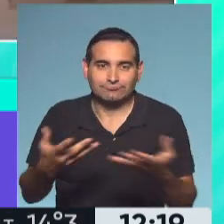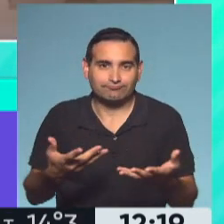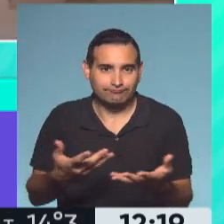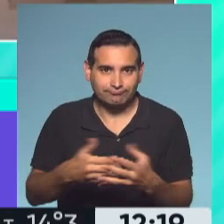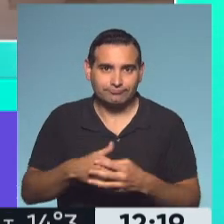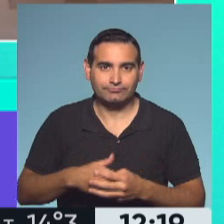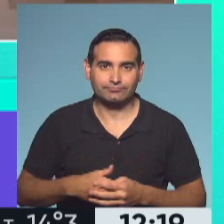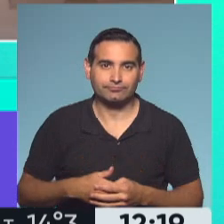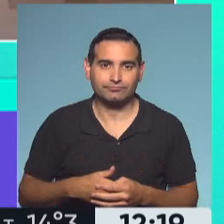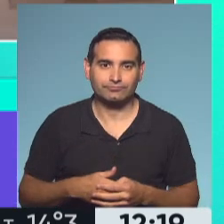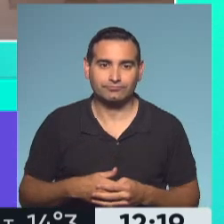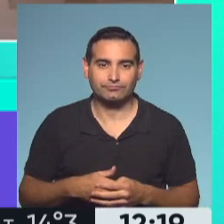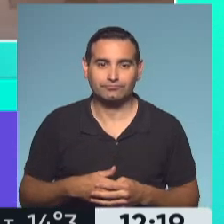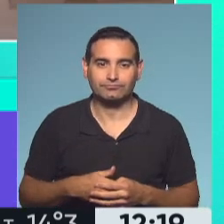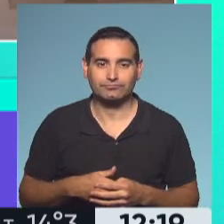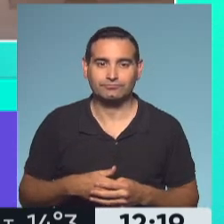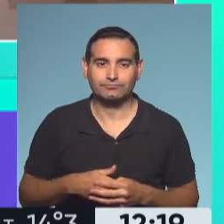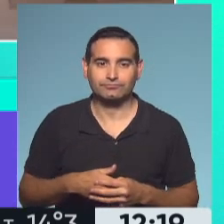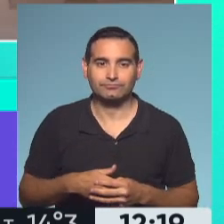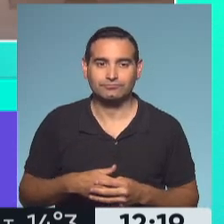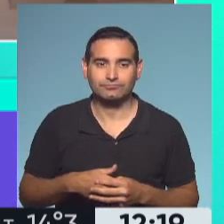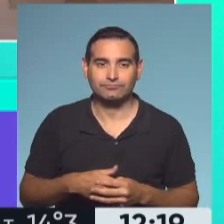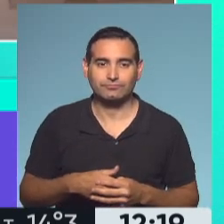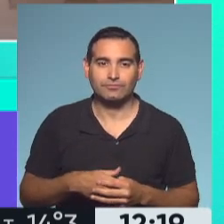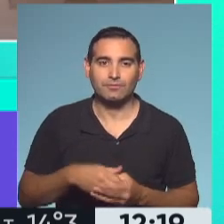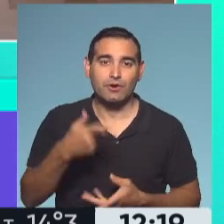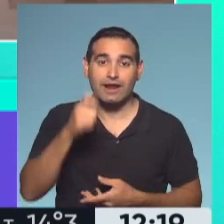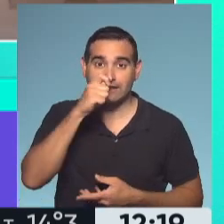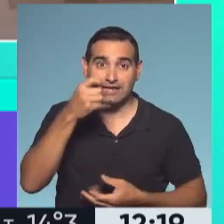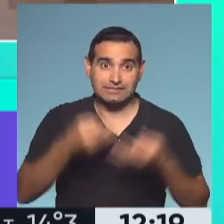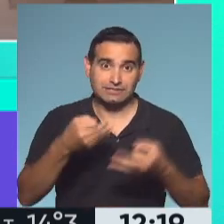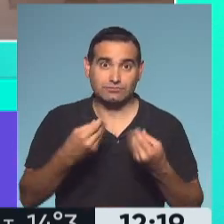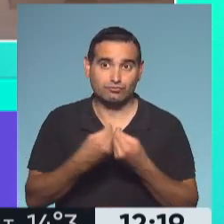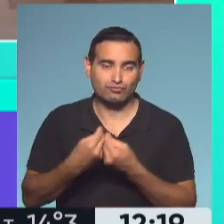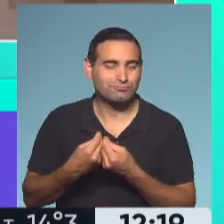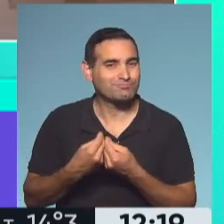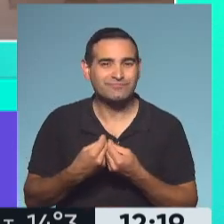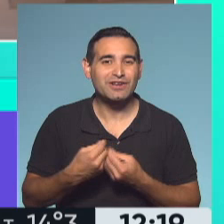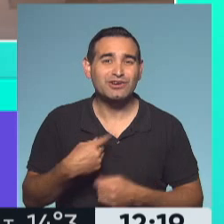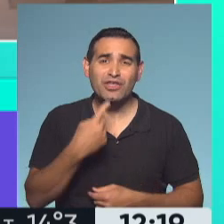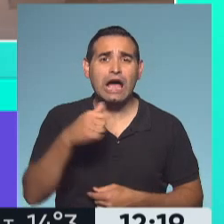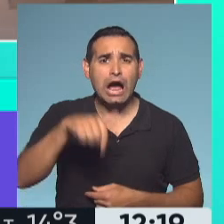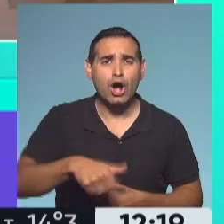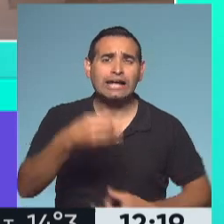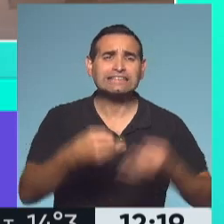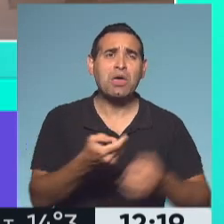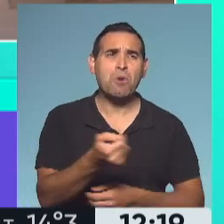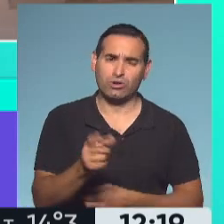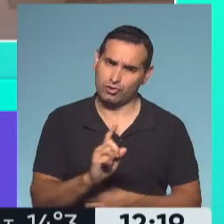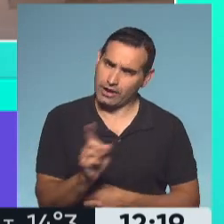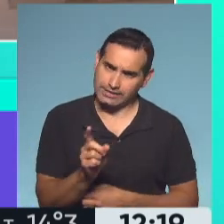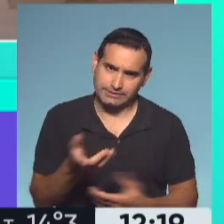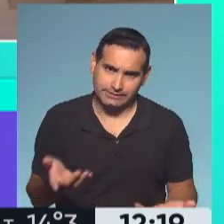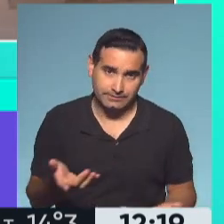Que sería hacer el diagnóstico por real-time RT-PCR. Entonces, yo no diría que estamos testeando poco, porque